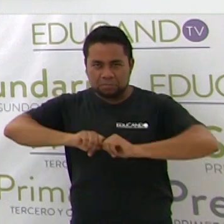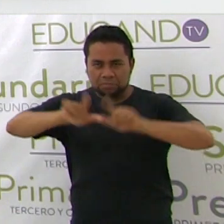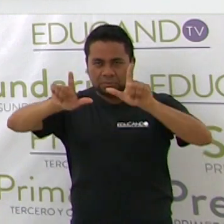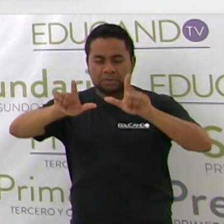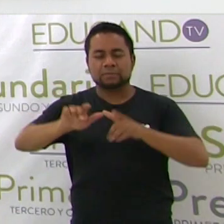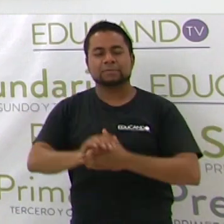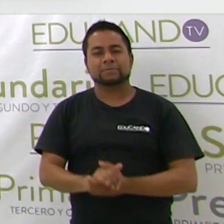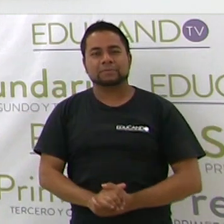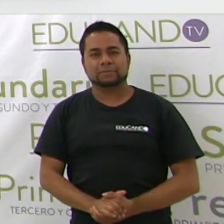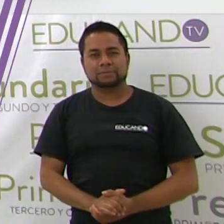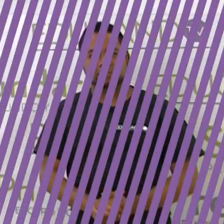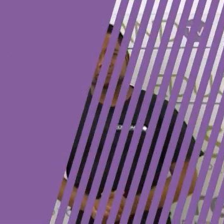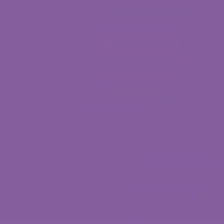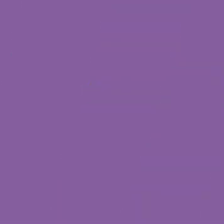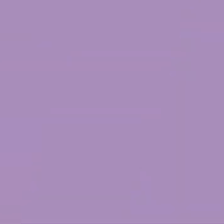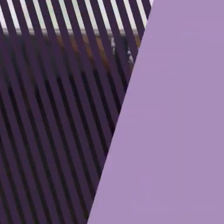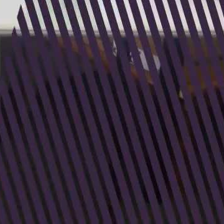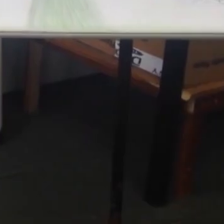Cindy.